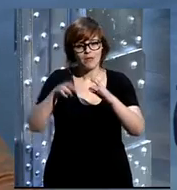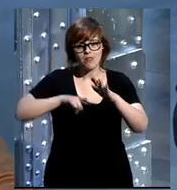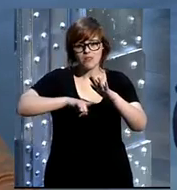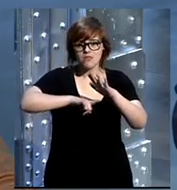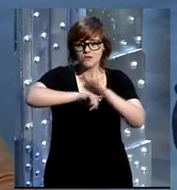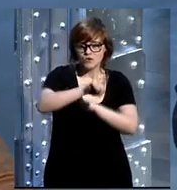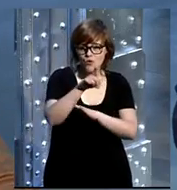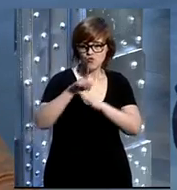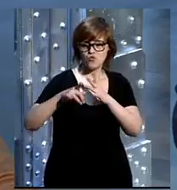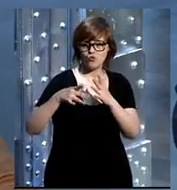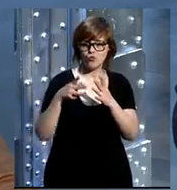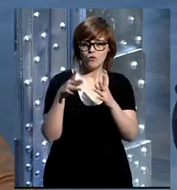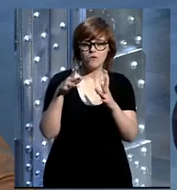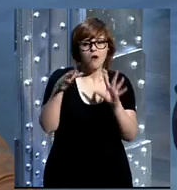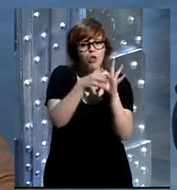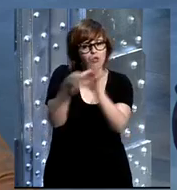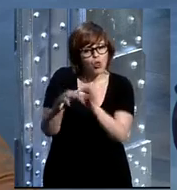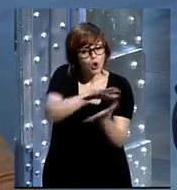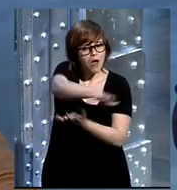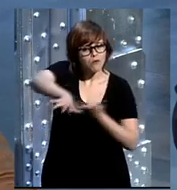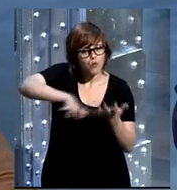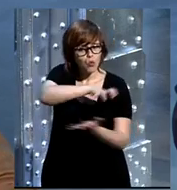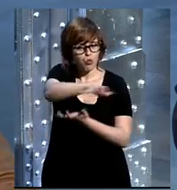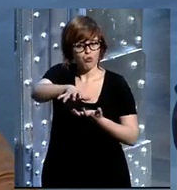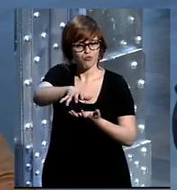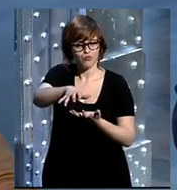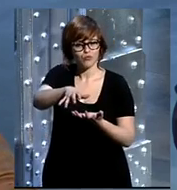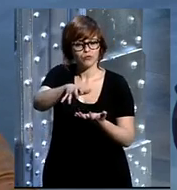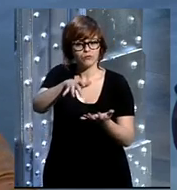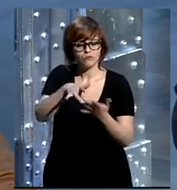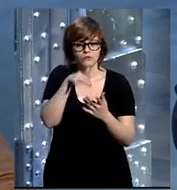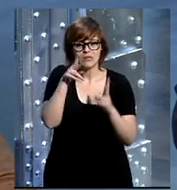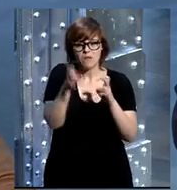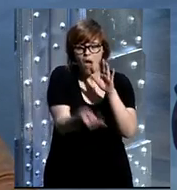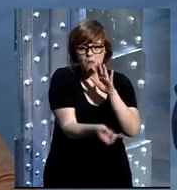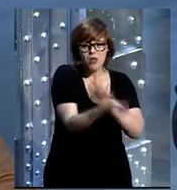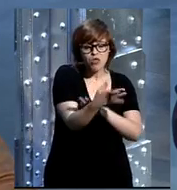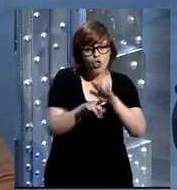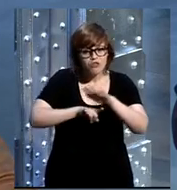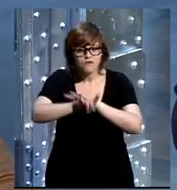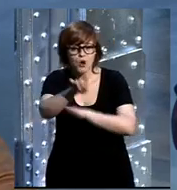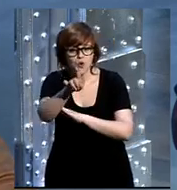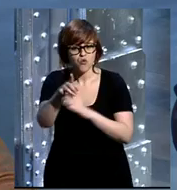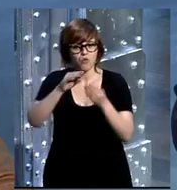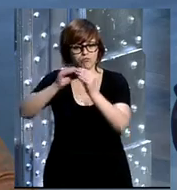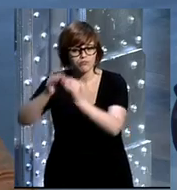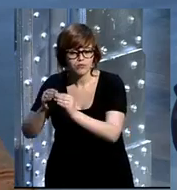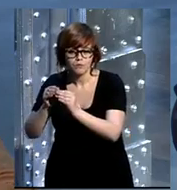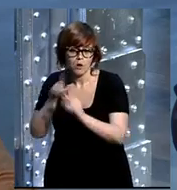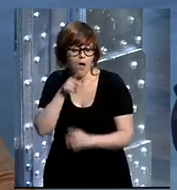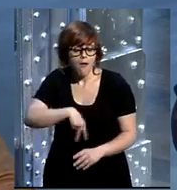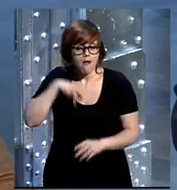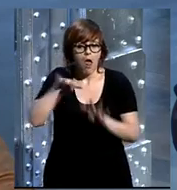revolución extraordinaria que significa la aparición y desarrollo y conformación del mundo de